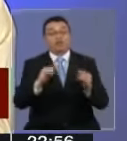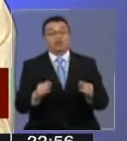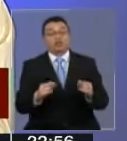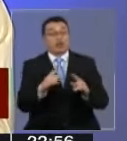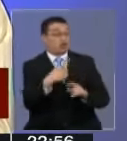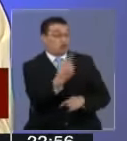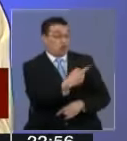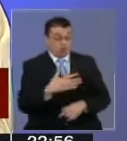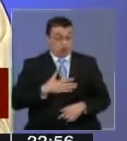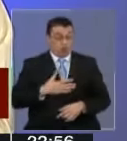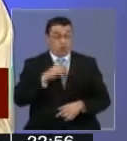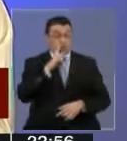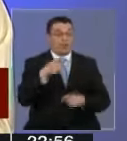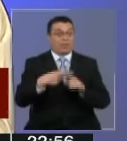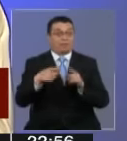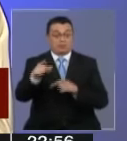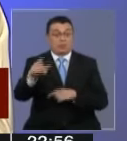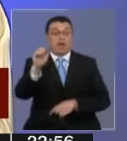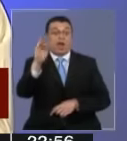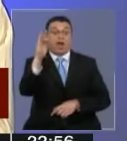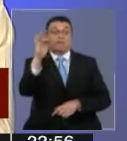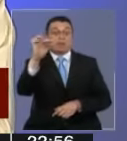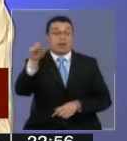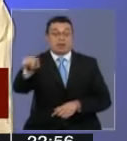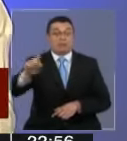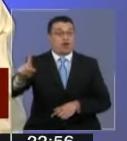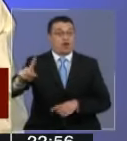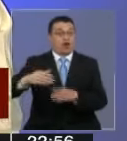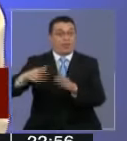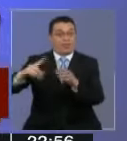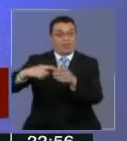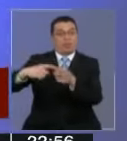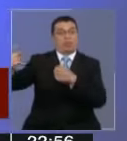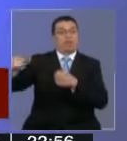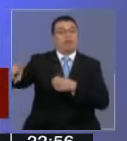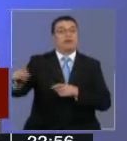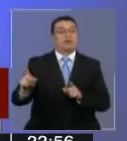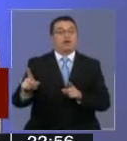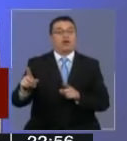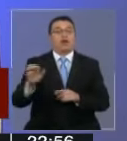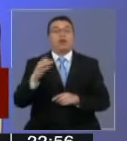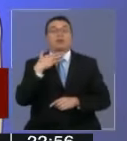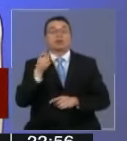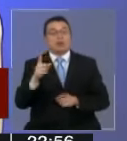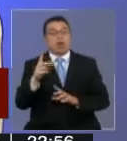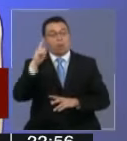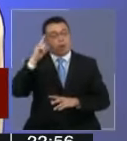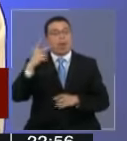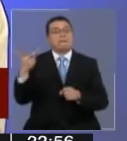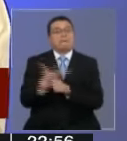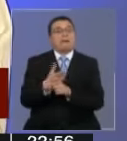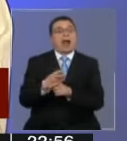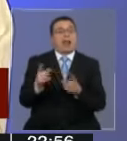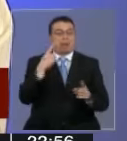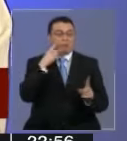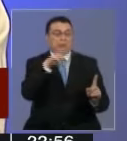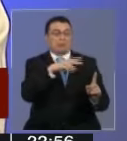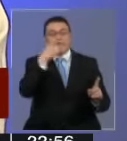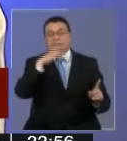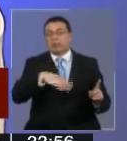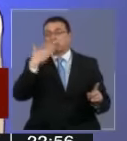de todos nosotros, porque ellos no cotizan en la AFP, sino que están excluidos de la AFP, justamente porque no las encontraron adecuadas para sus intereses, y en ese caso no se ve